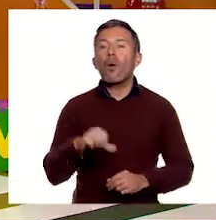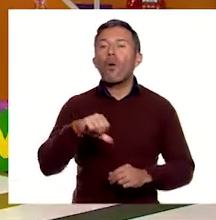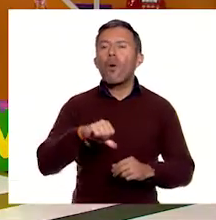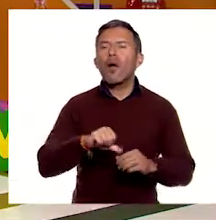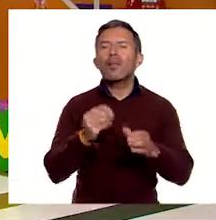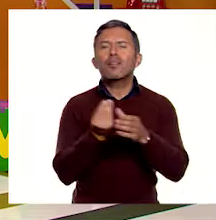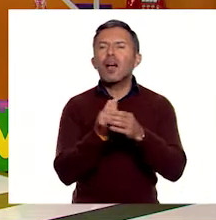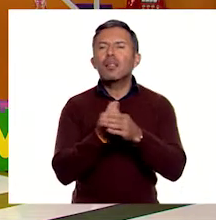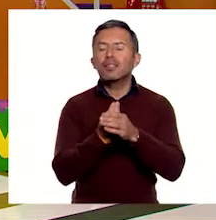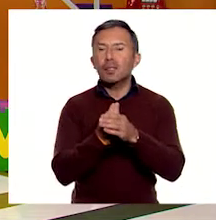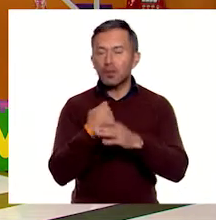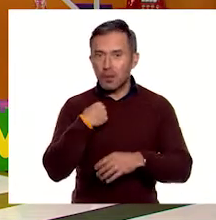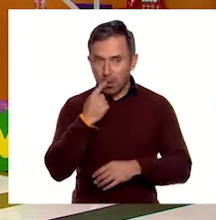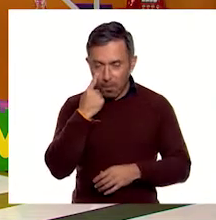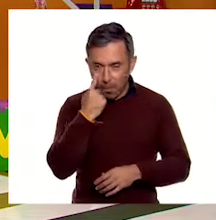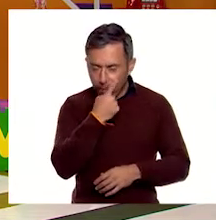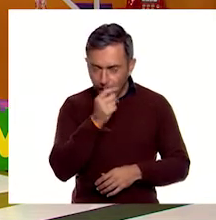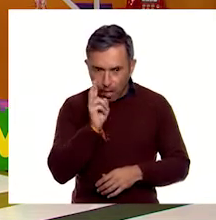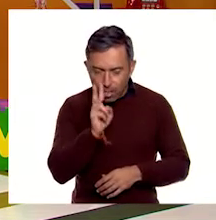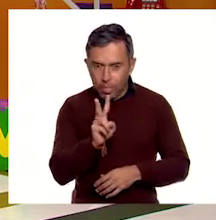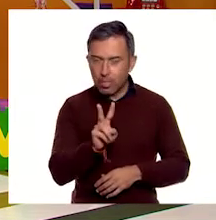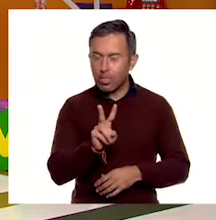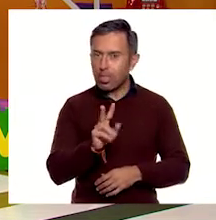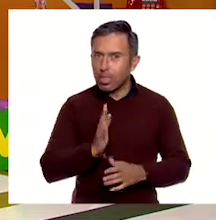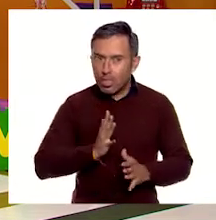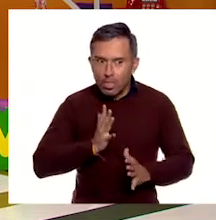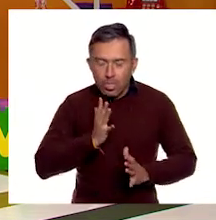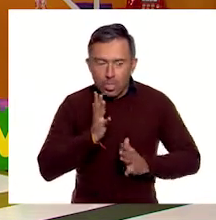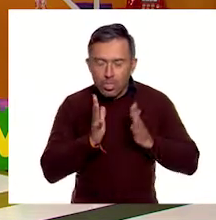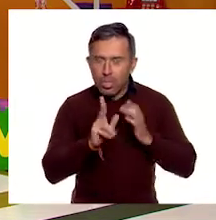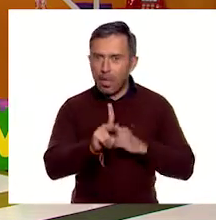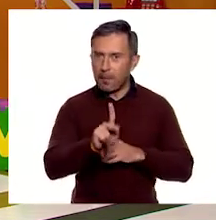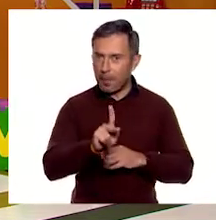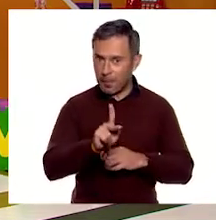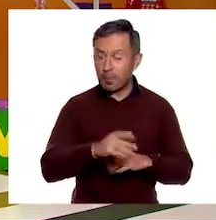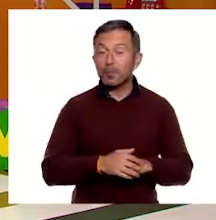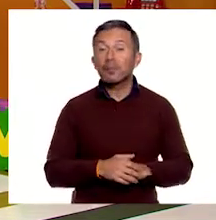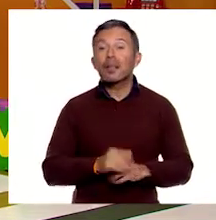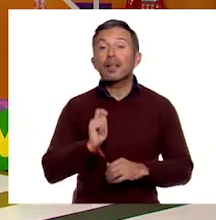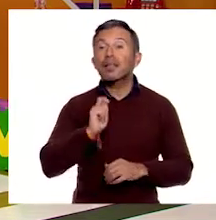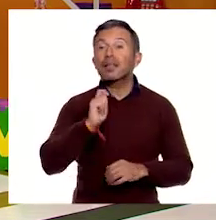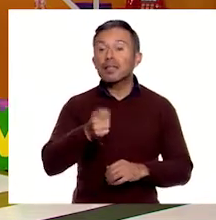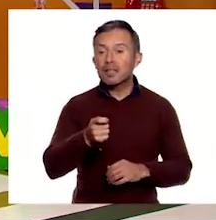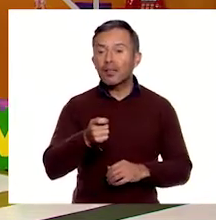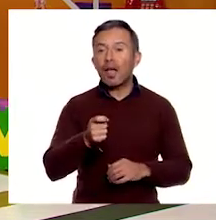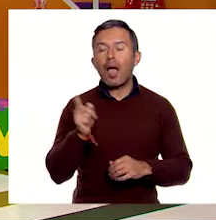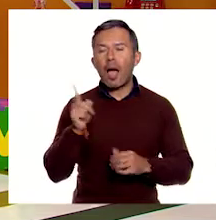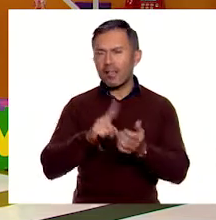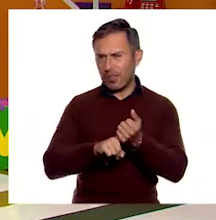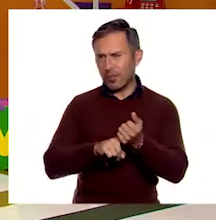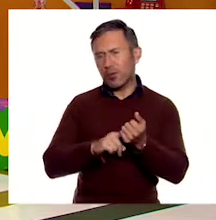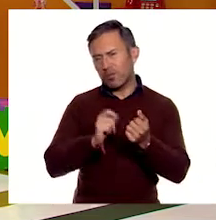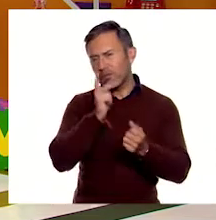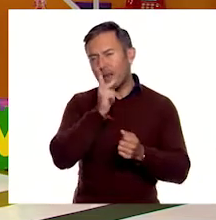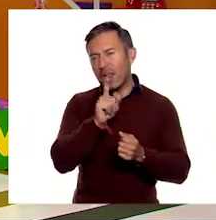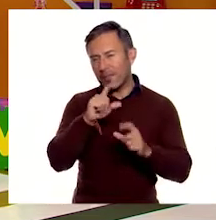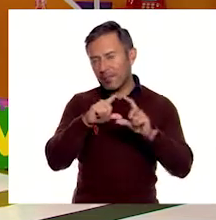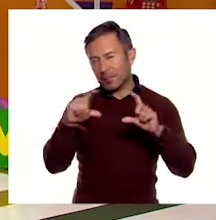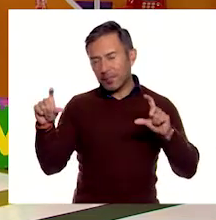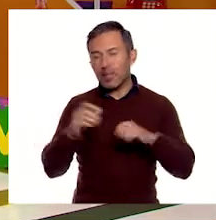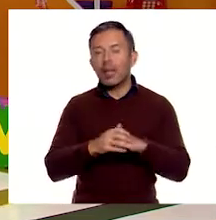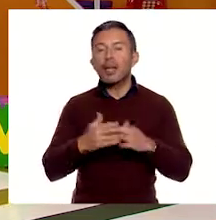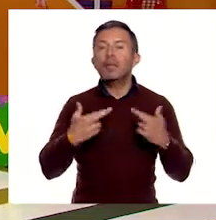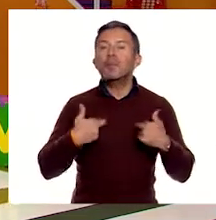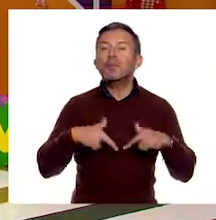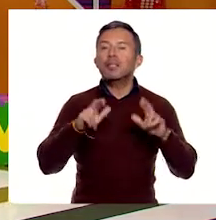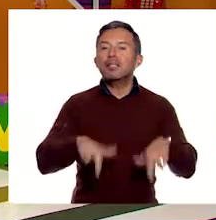clase. Y bueno, como ya lo he mencionado, las ilusiones ópticas también son representaciones bidimensionales, porque son dibujos,